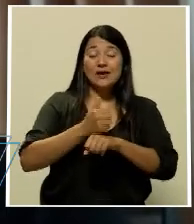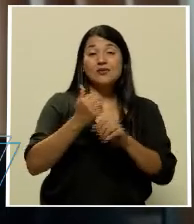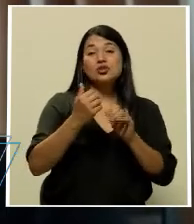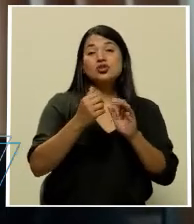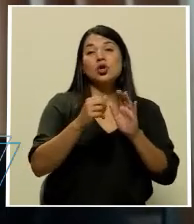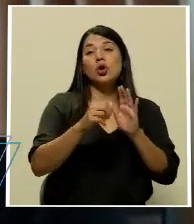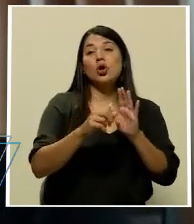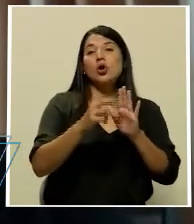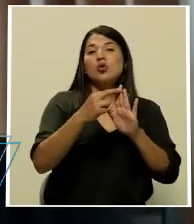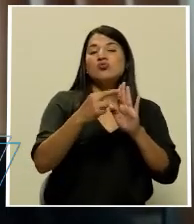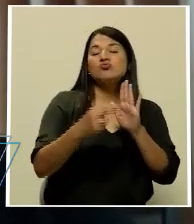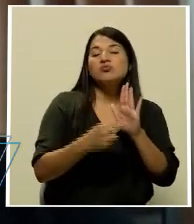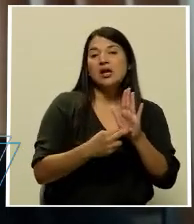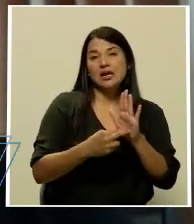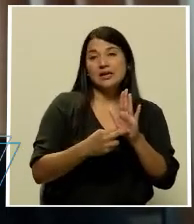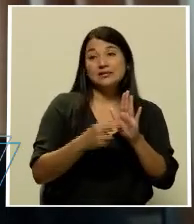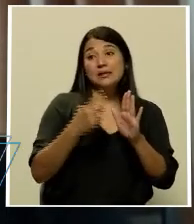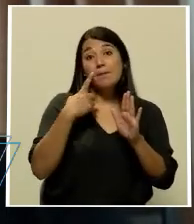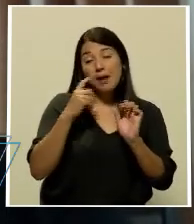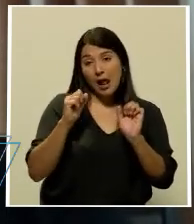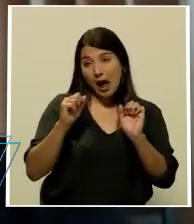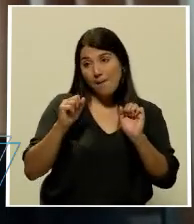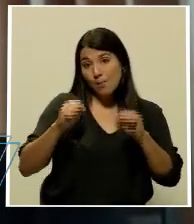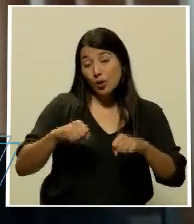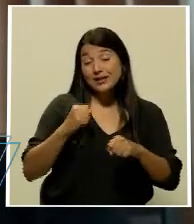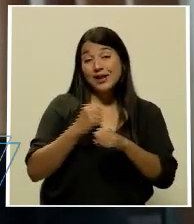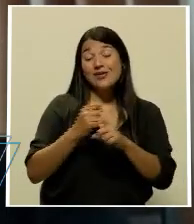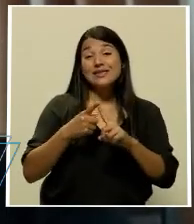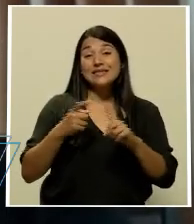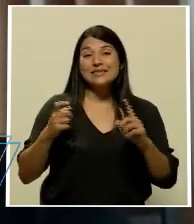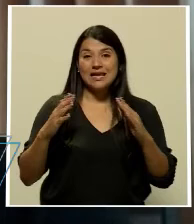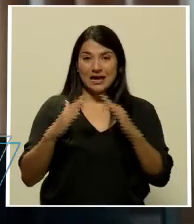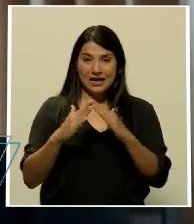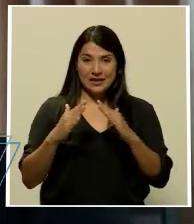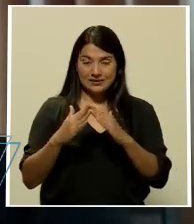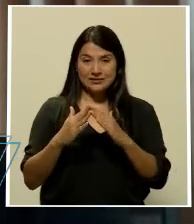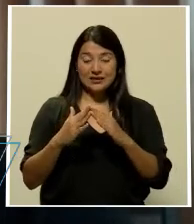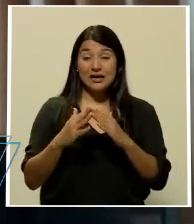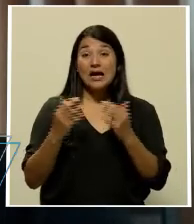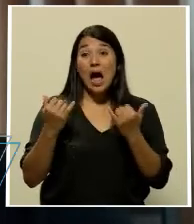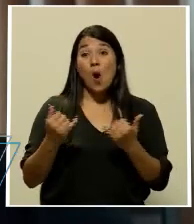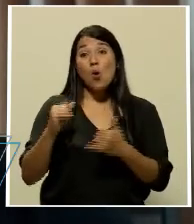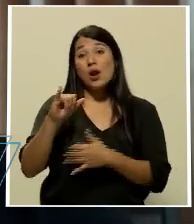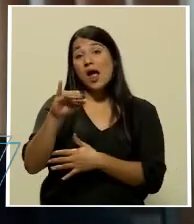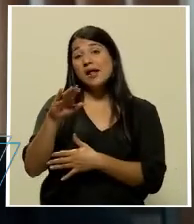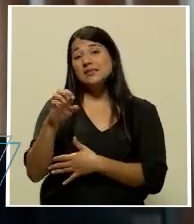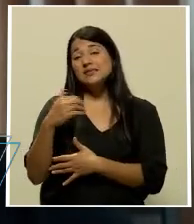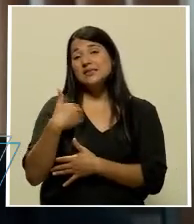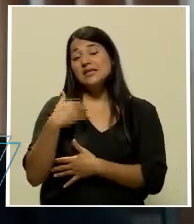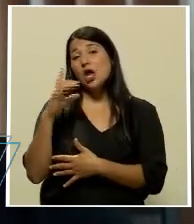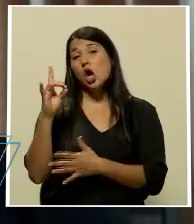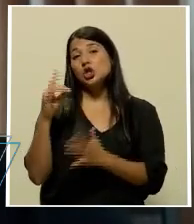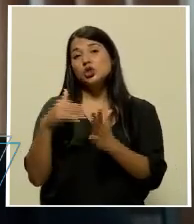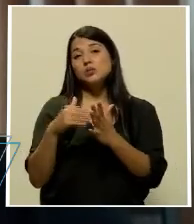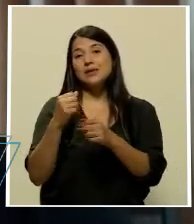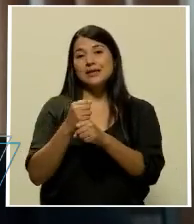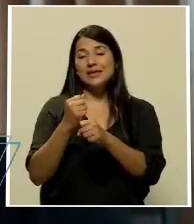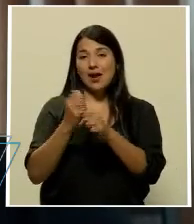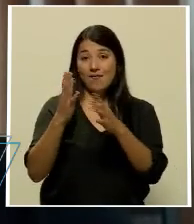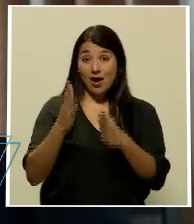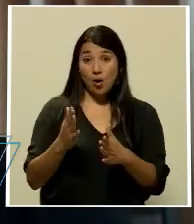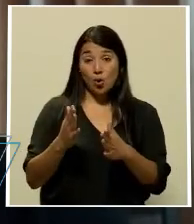nivel institucional. Para darles una relación, el instituto hoy tiene cerca de 8,000 empleados